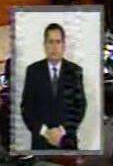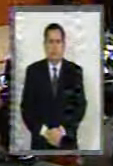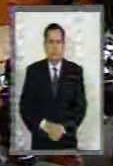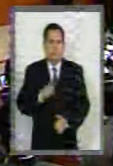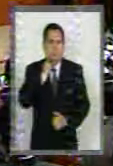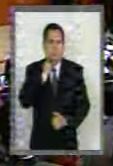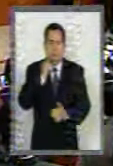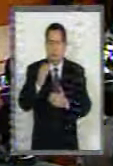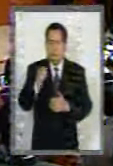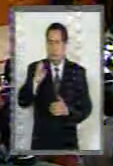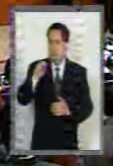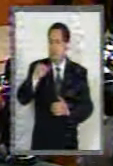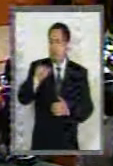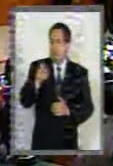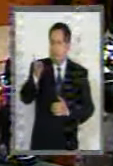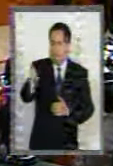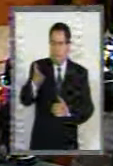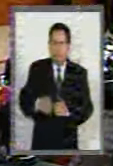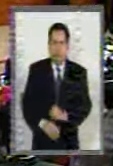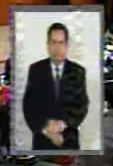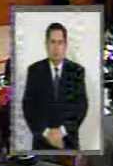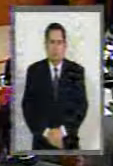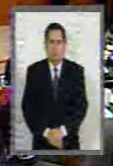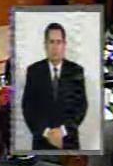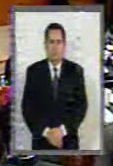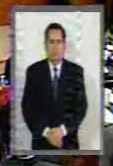Senador Encinas, sonido su escaño.